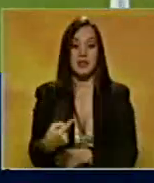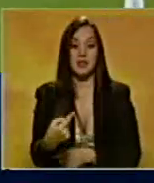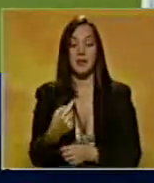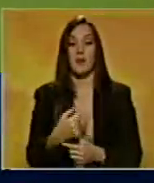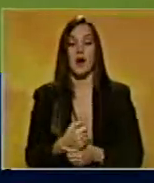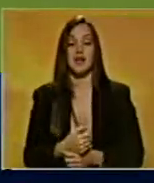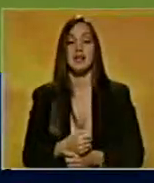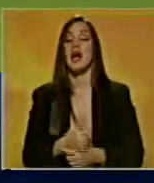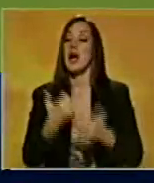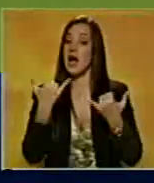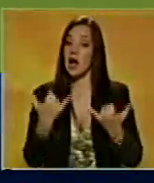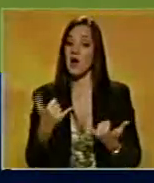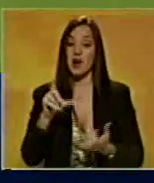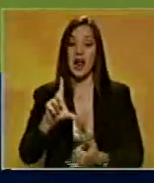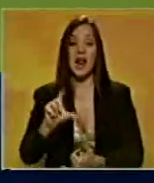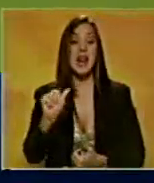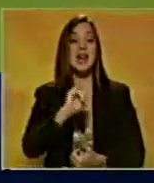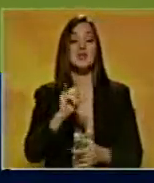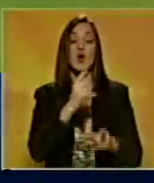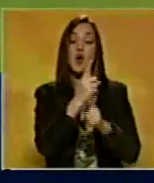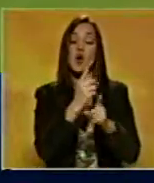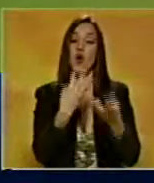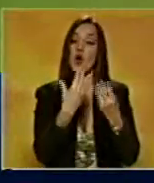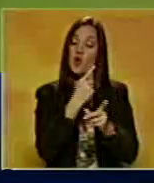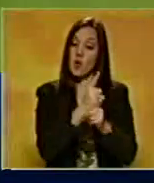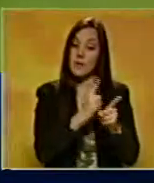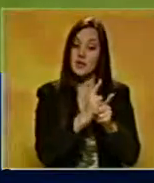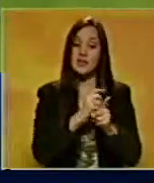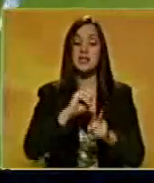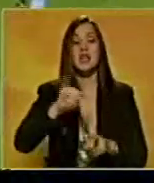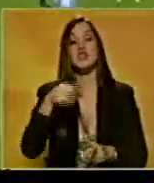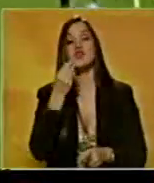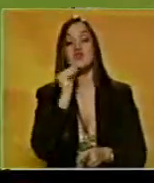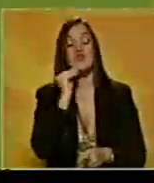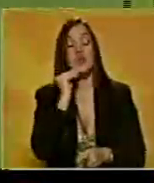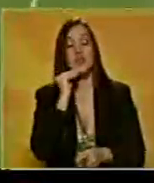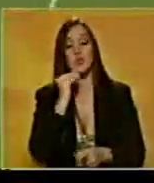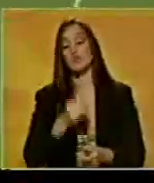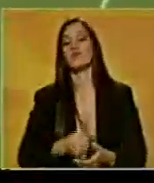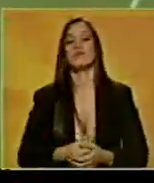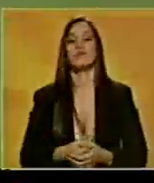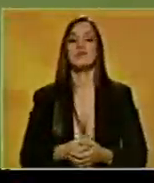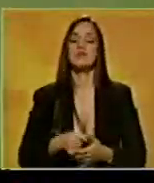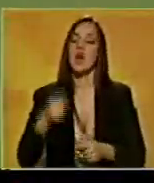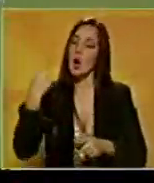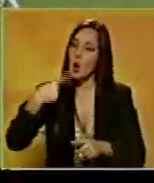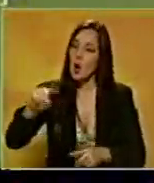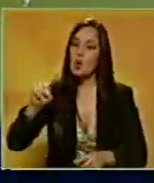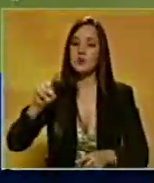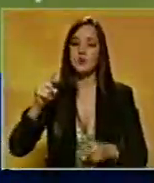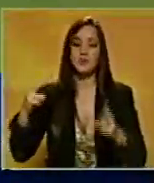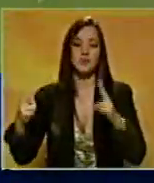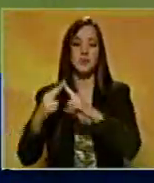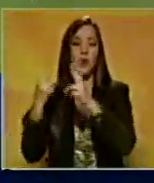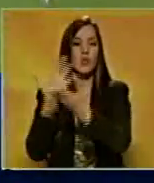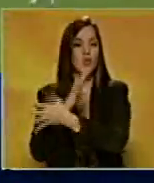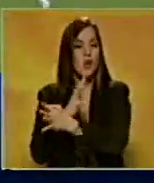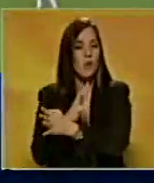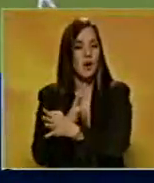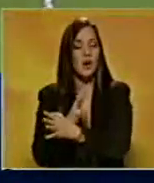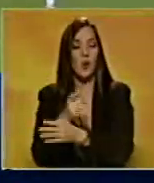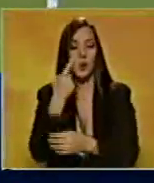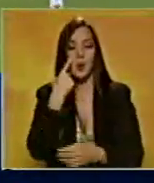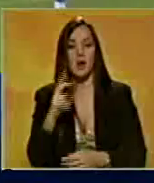79. Ahora la Lazio jugará contra la Juventus, reeditando la final de la temporada pasada. En el otro encuentro de la jornada, el Milan superó a la